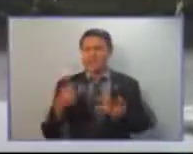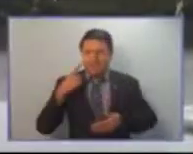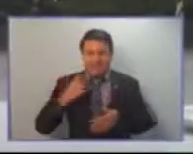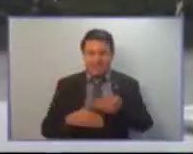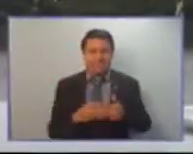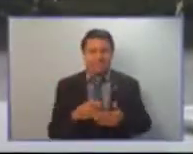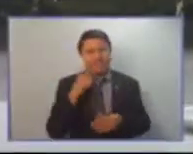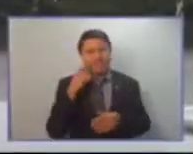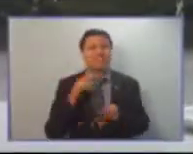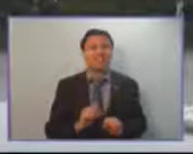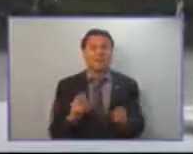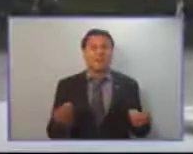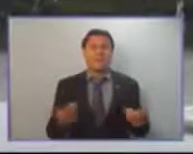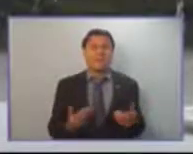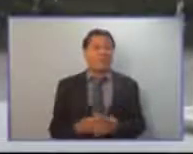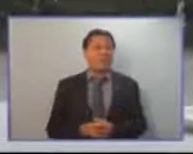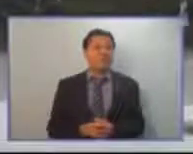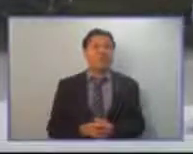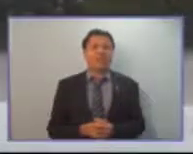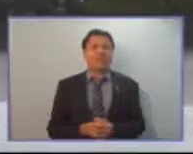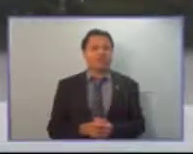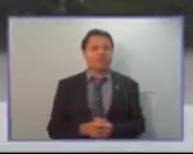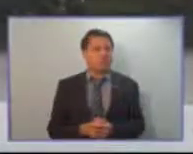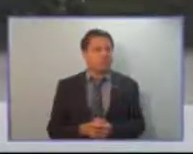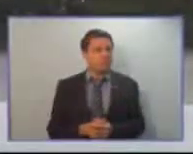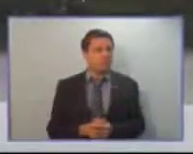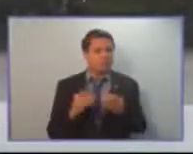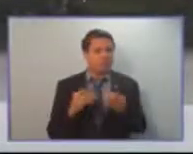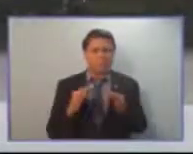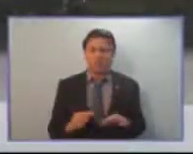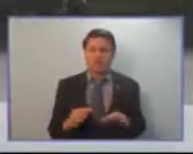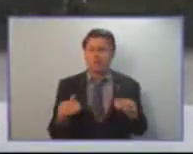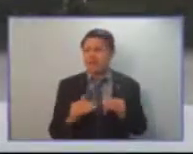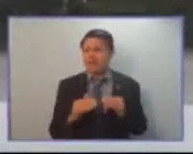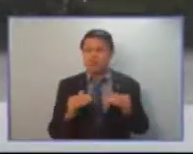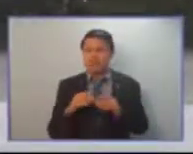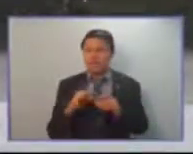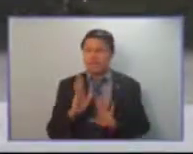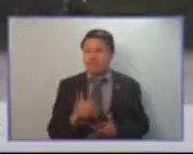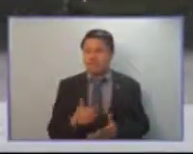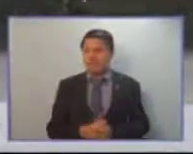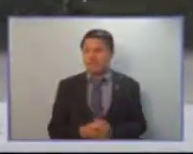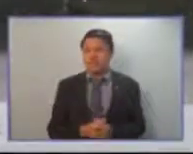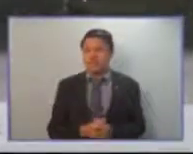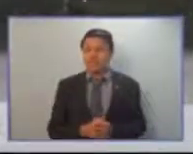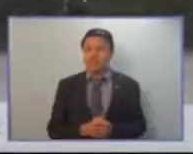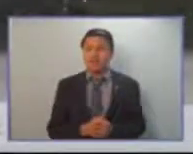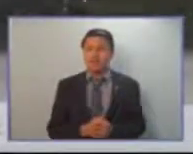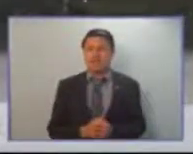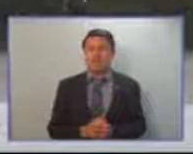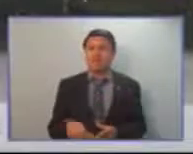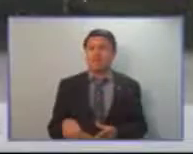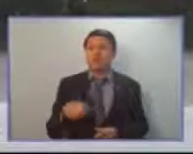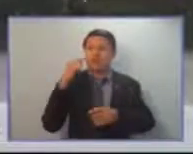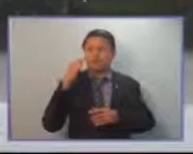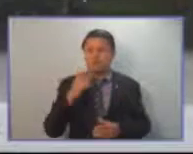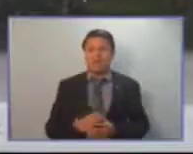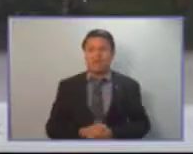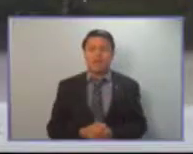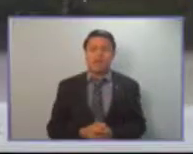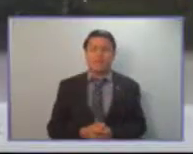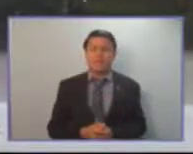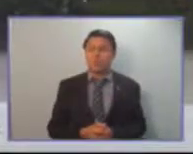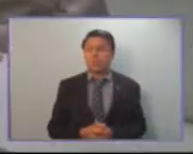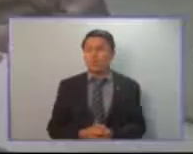nuevo código tiene un procedimiento nuevo de ejercer jurisdicción por parte del tribunal. Antes